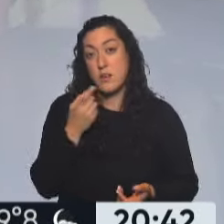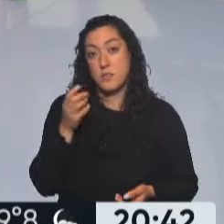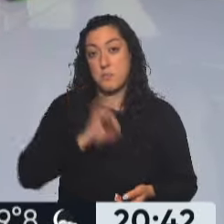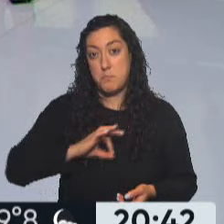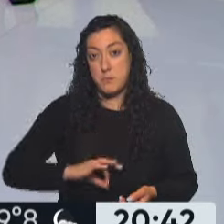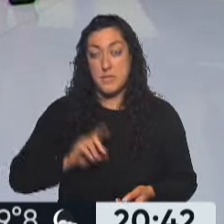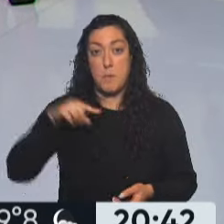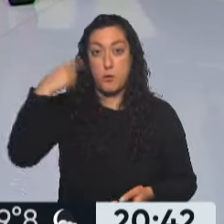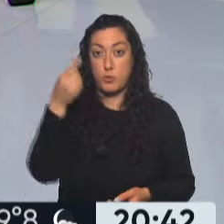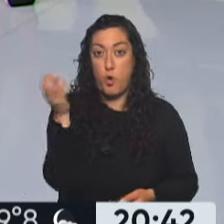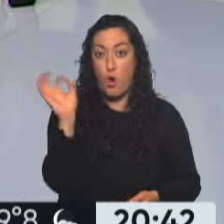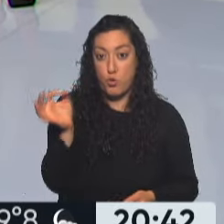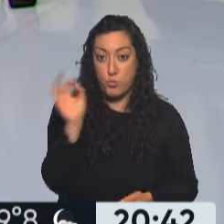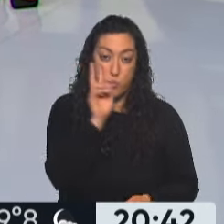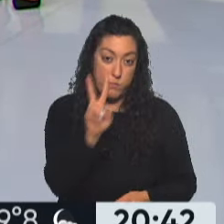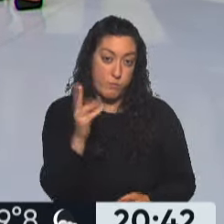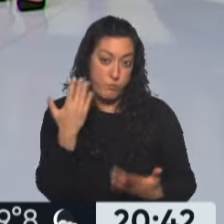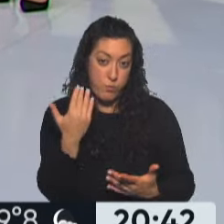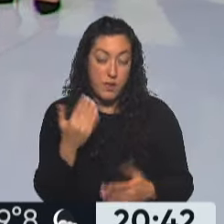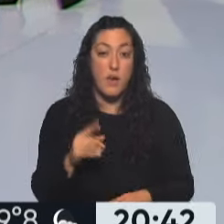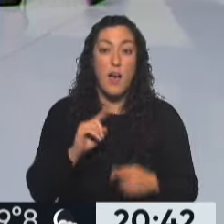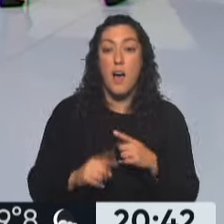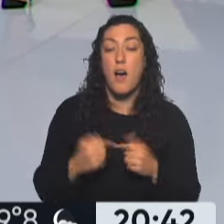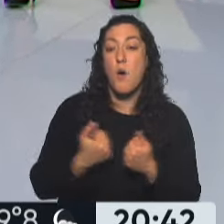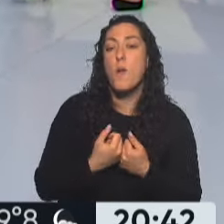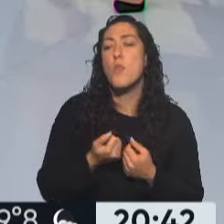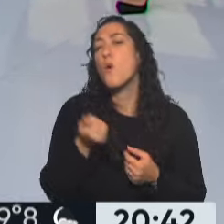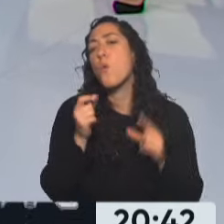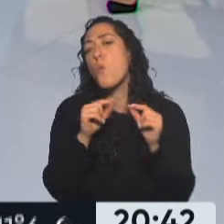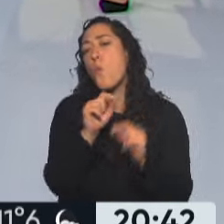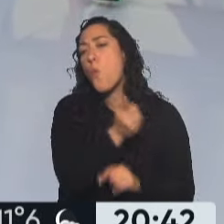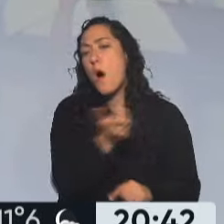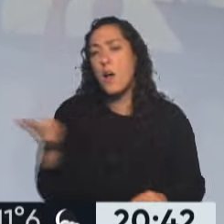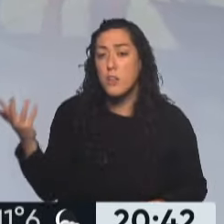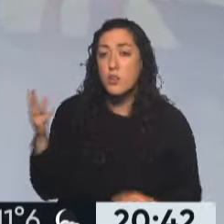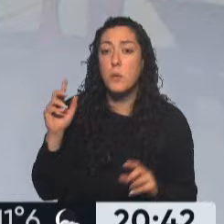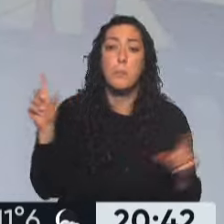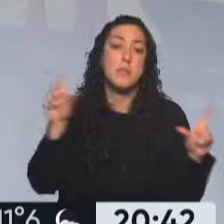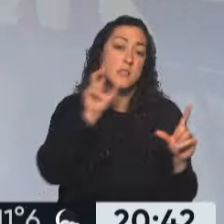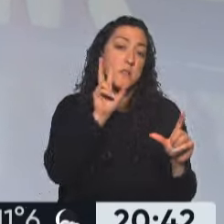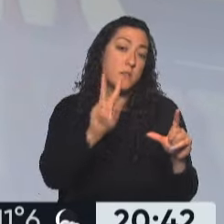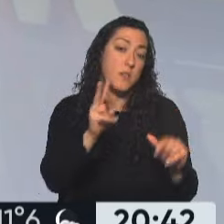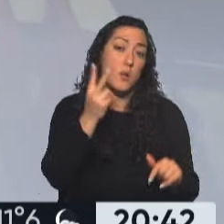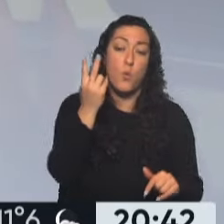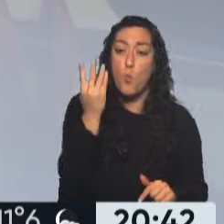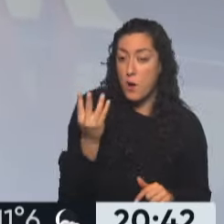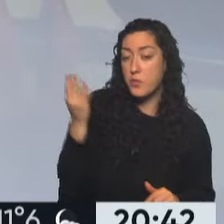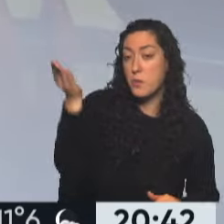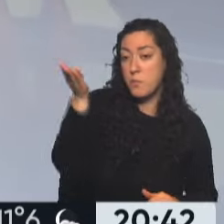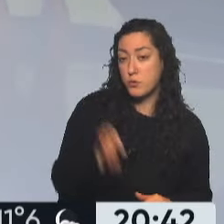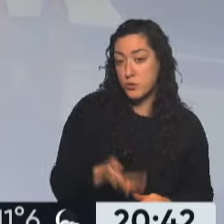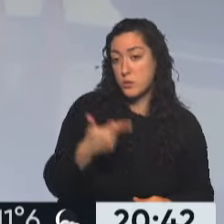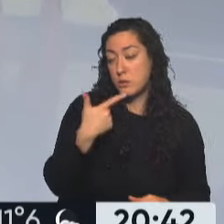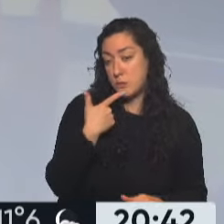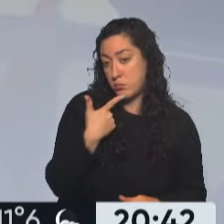expensas de octubre. ¿Cuánto es la cifra que acordaron? Bueno, ahí lo ves en pantalla. Un 4%. Lo que